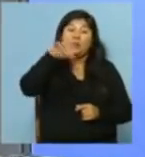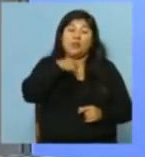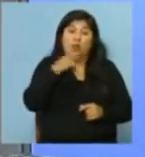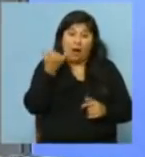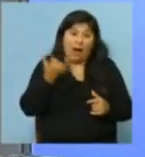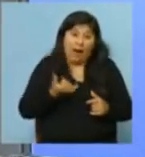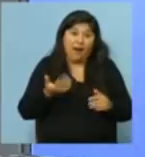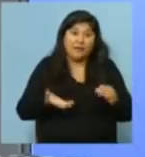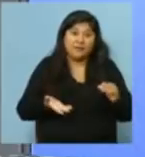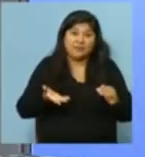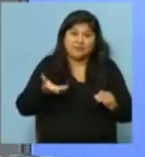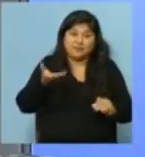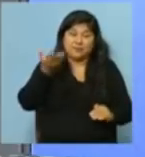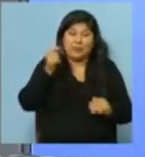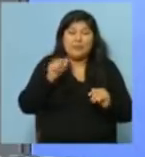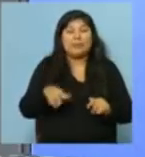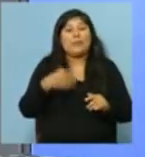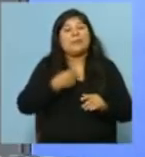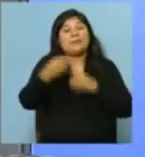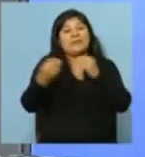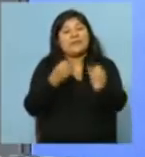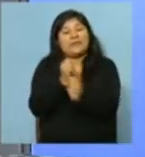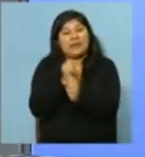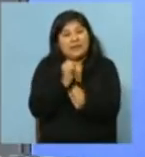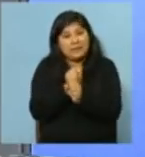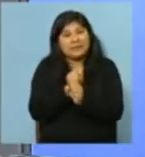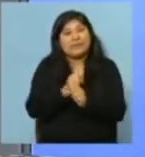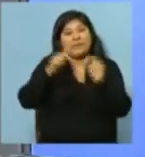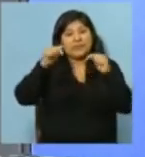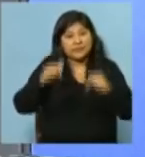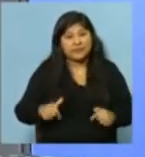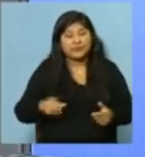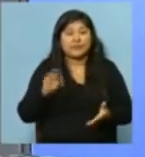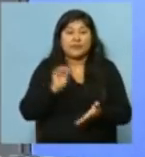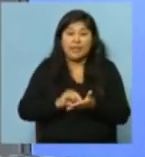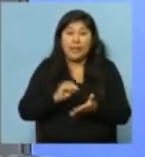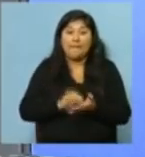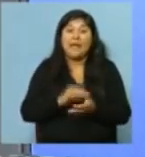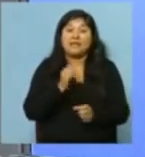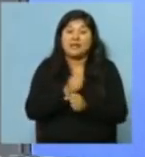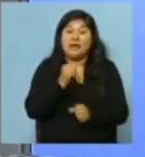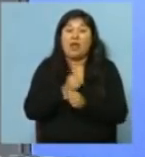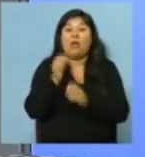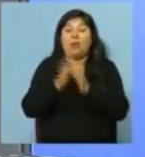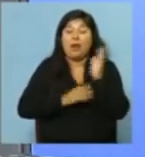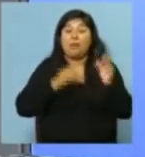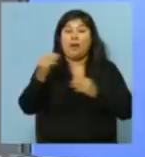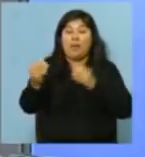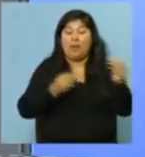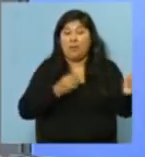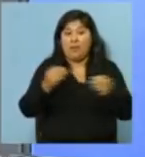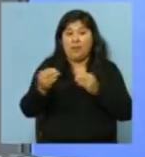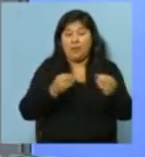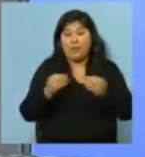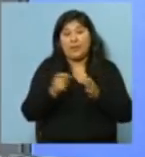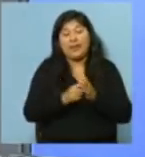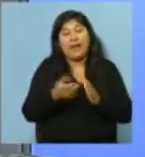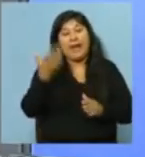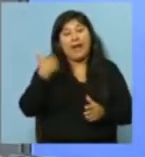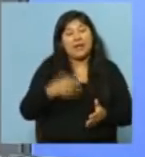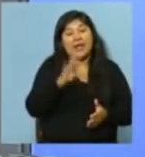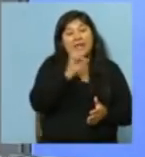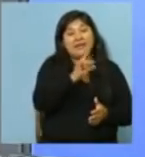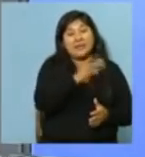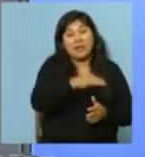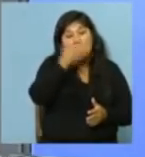el en el tema del empleo digamos Hoy hay más trabajadores formales en la actividad privada que la que había en diciembre del 2015